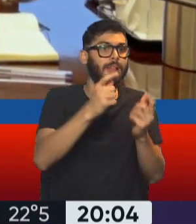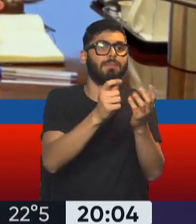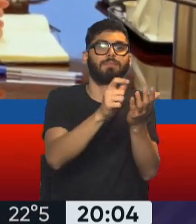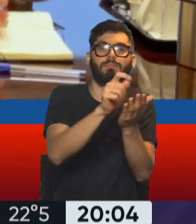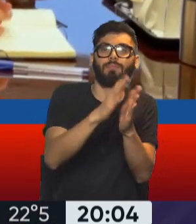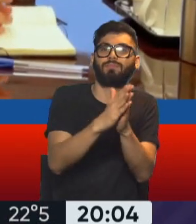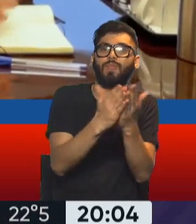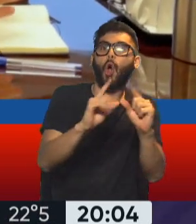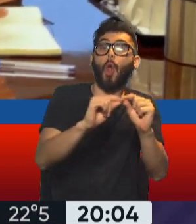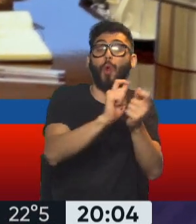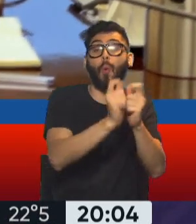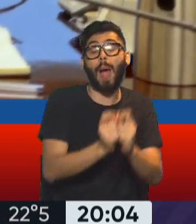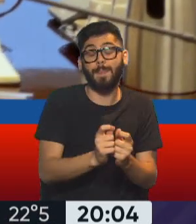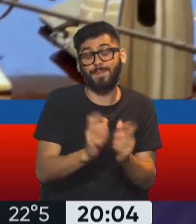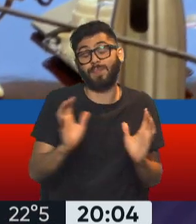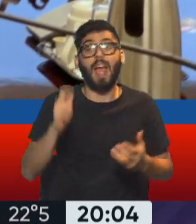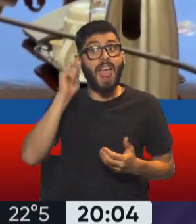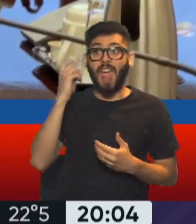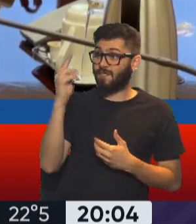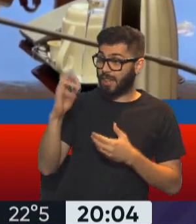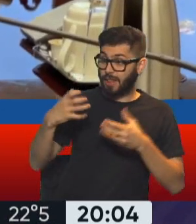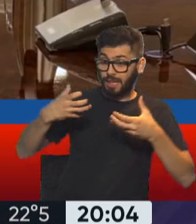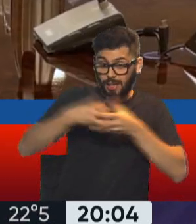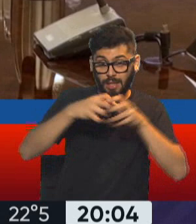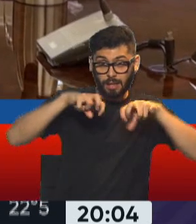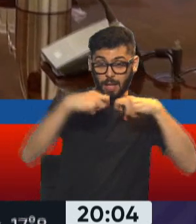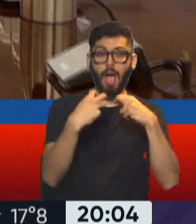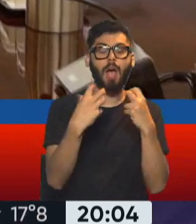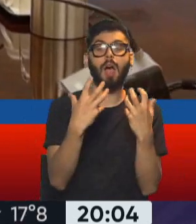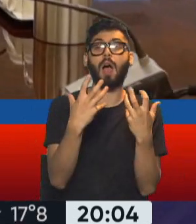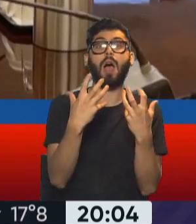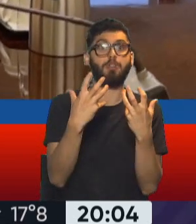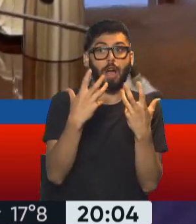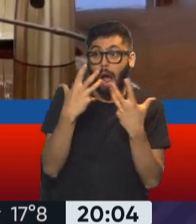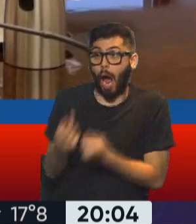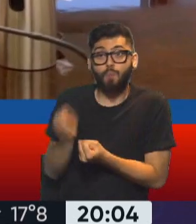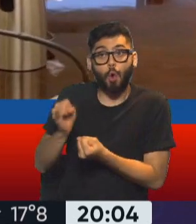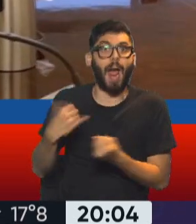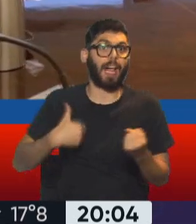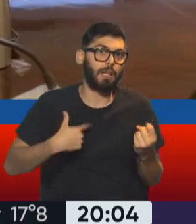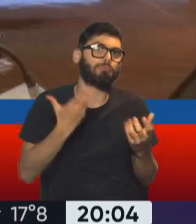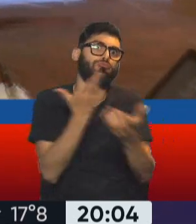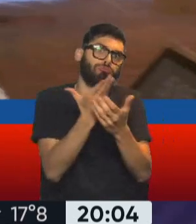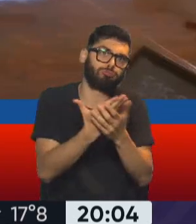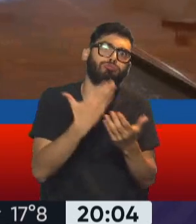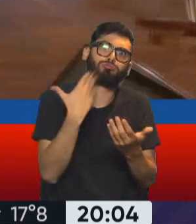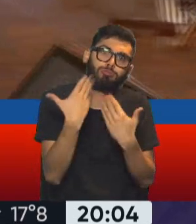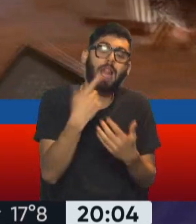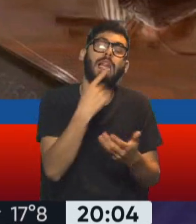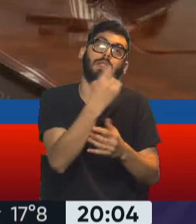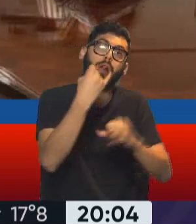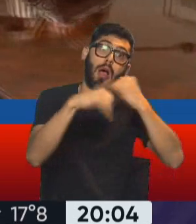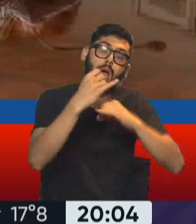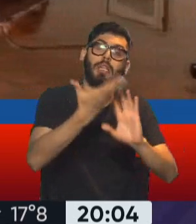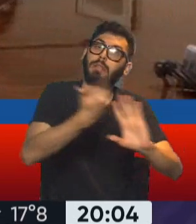decir, si el G20, por más que apoye estas medidas, Argentina todo el tiempo hable de estas cuestiones, digamos, y se realza esta idea de poder eliminar la sobretasa